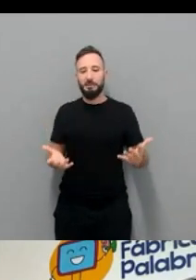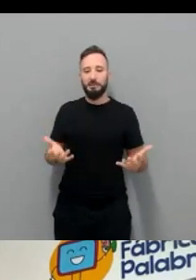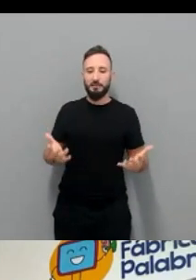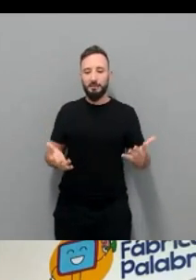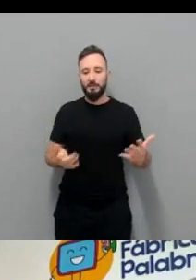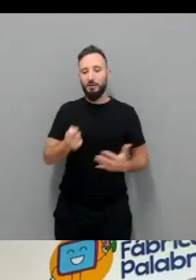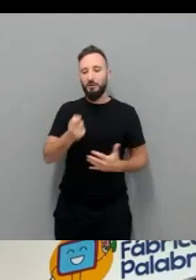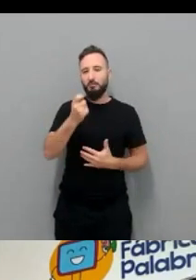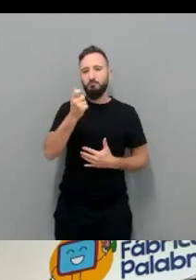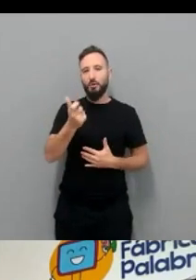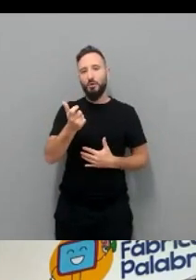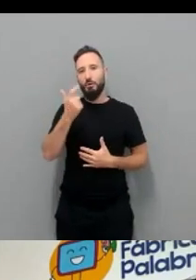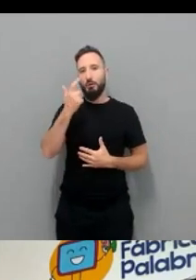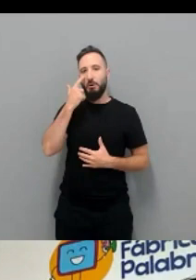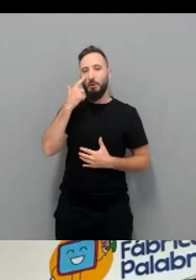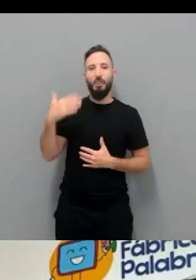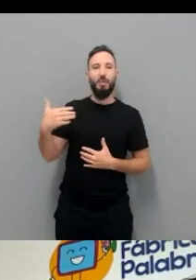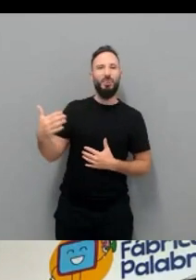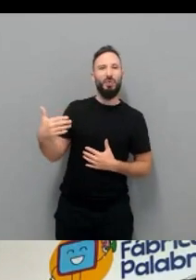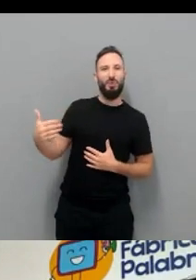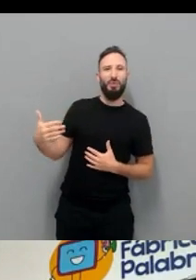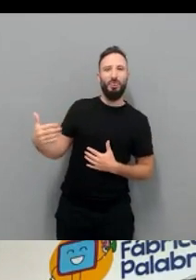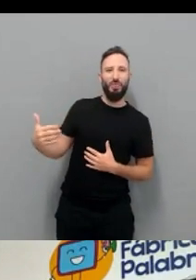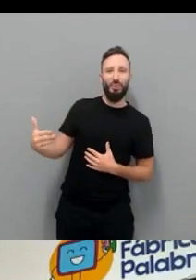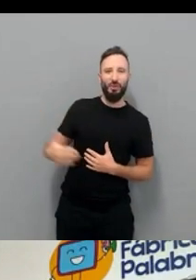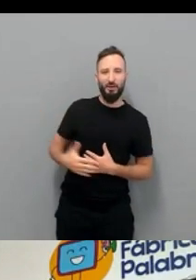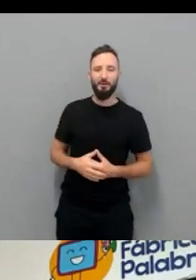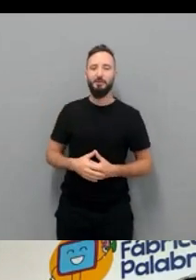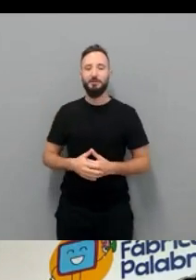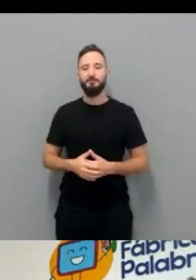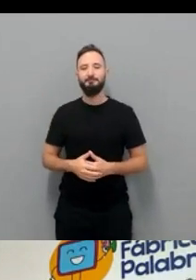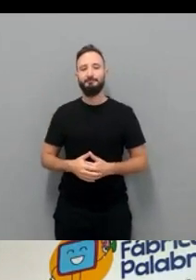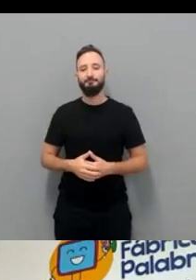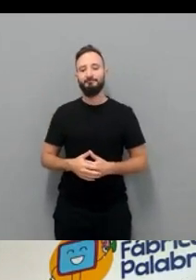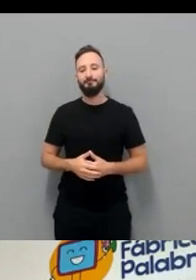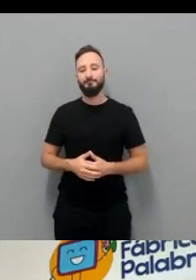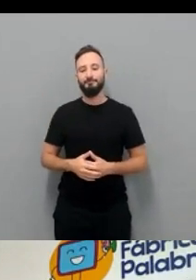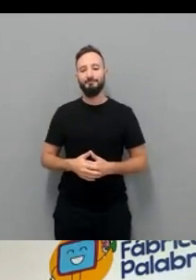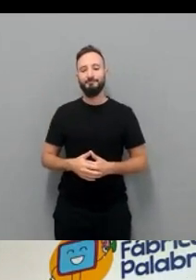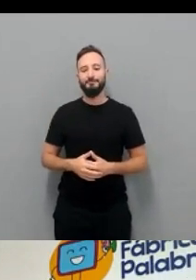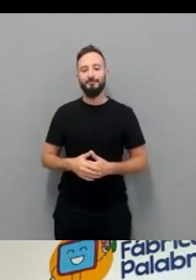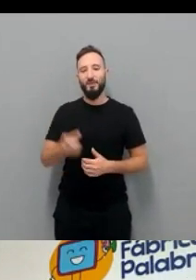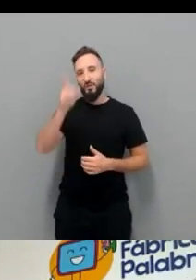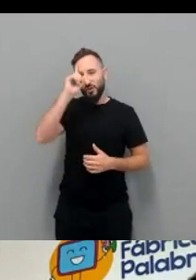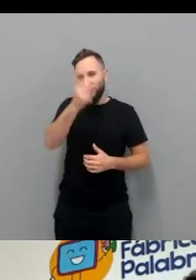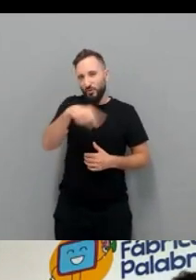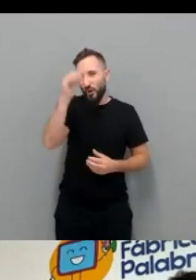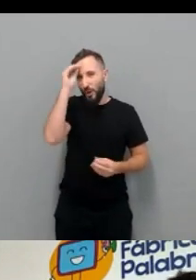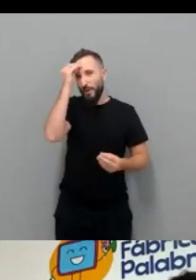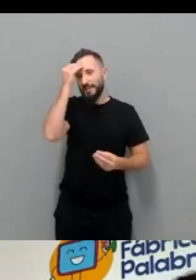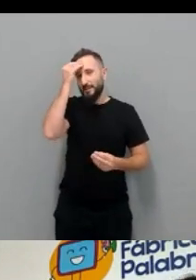dejada de la mano de Dios. Vamos a dejarlo así. Bueno, no sé, ¿qué pensáis los demás?